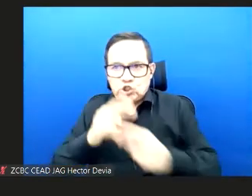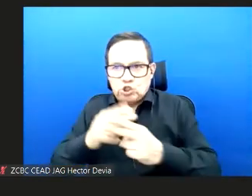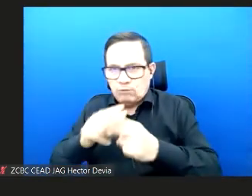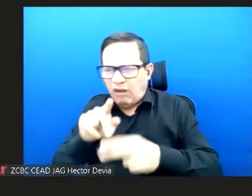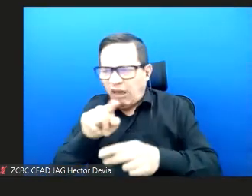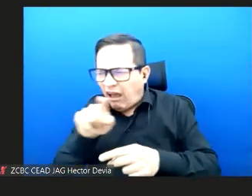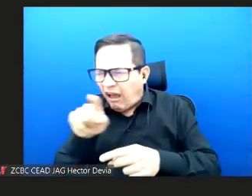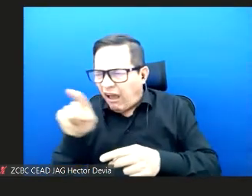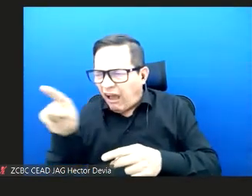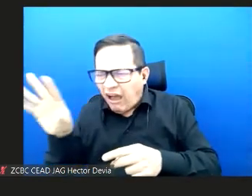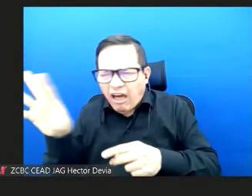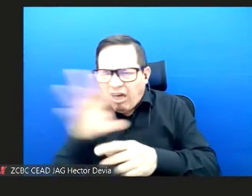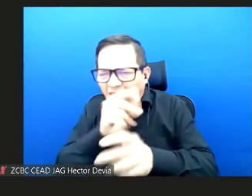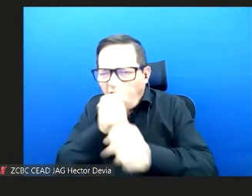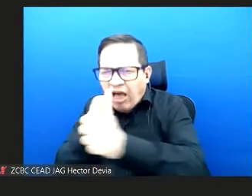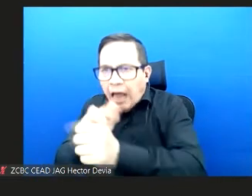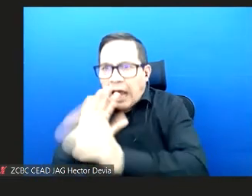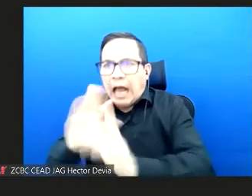también los podemos nombrar.